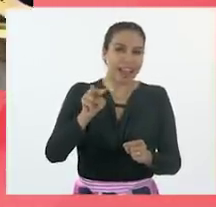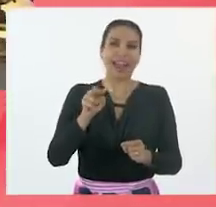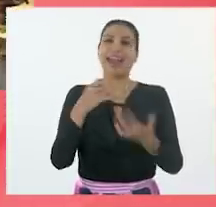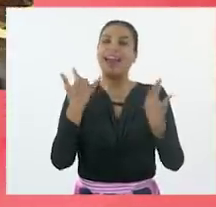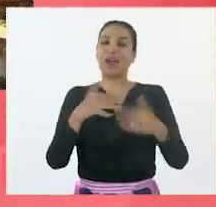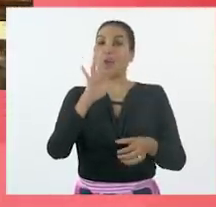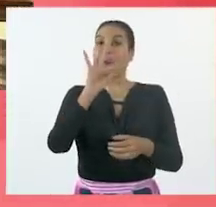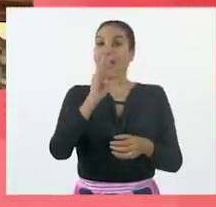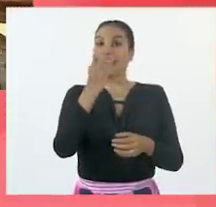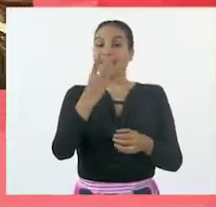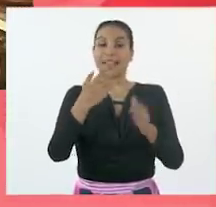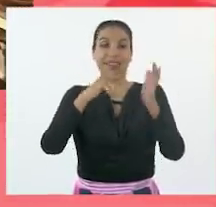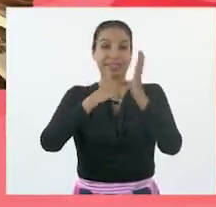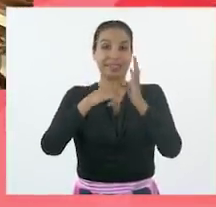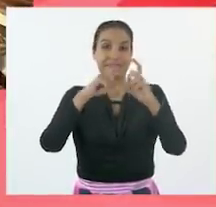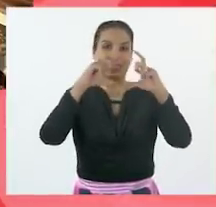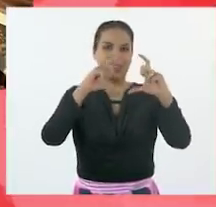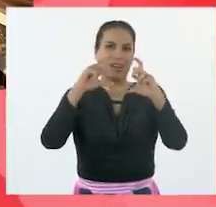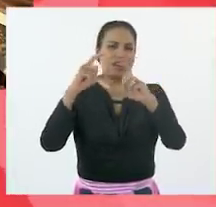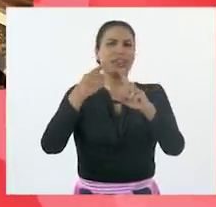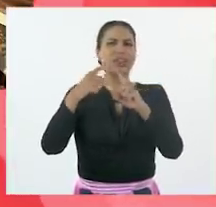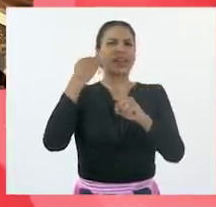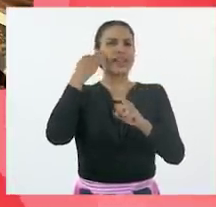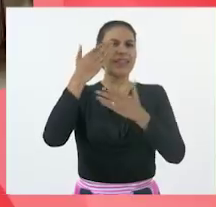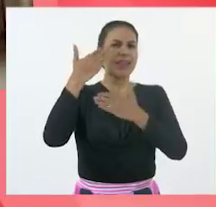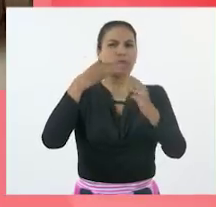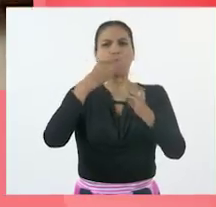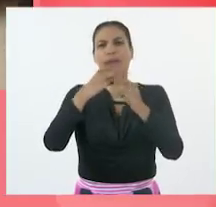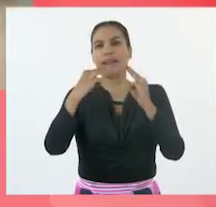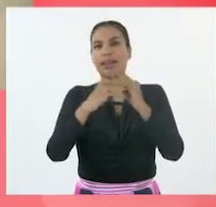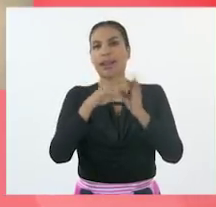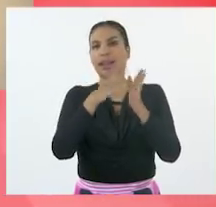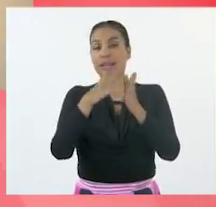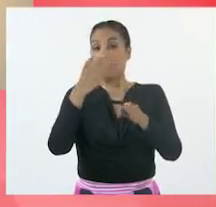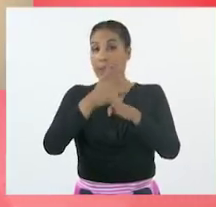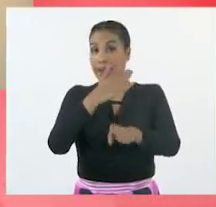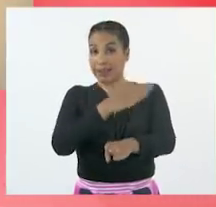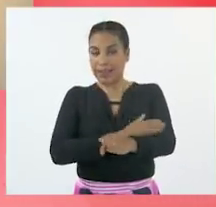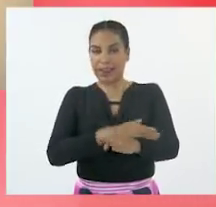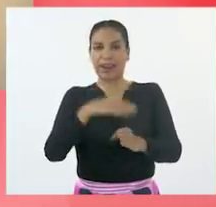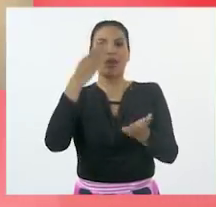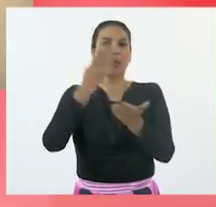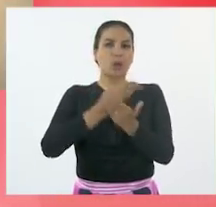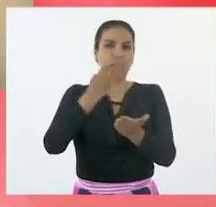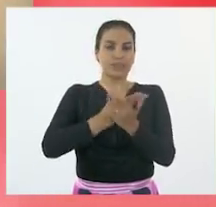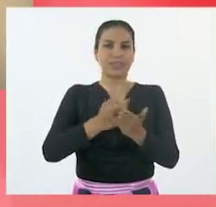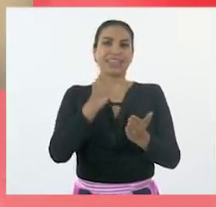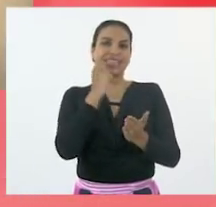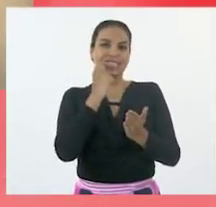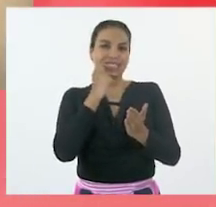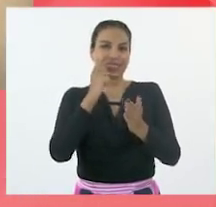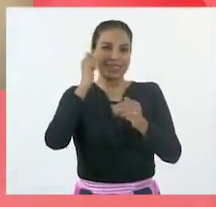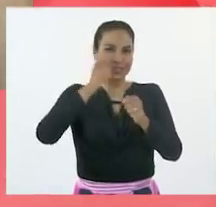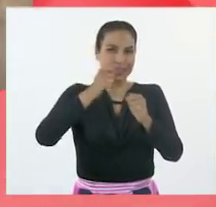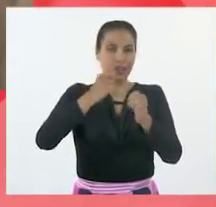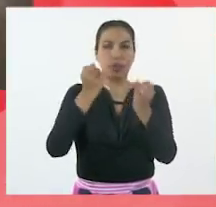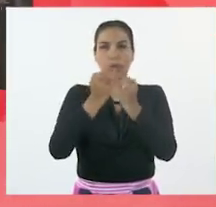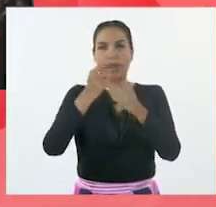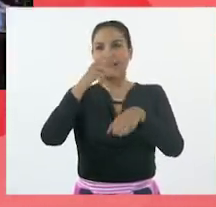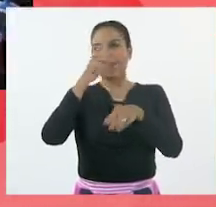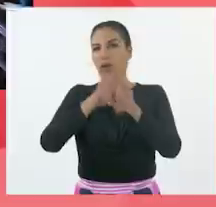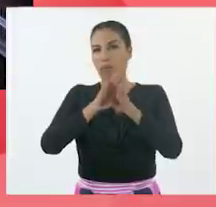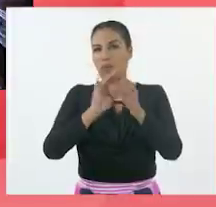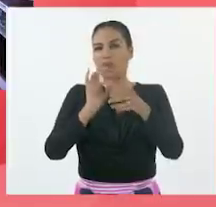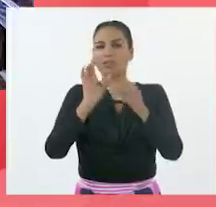la de 43 relojes de distintas épocas y materiales que van desde madera, bronce, mármol hasta el cristal.